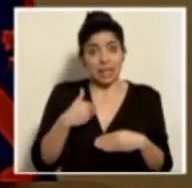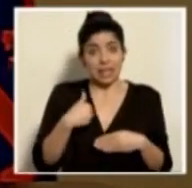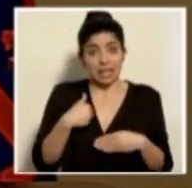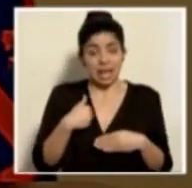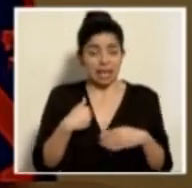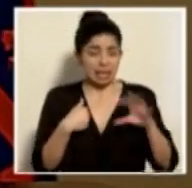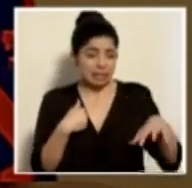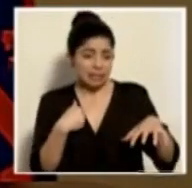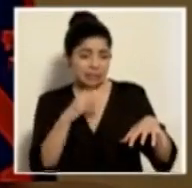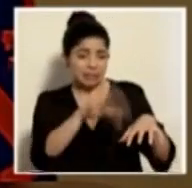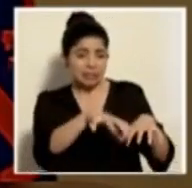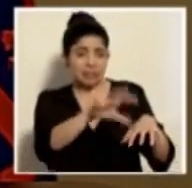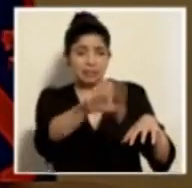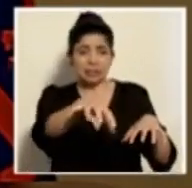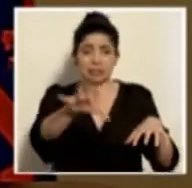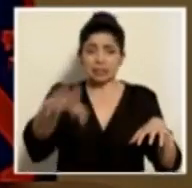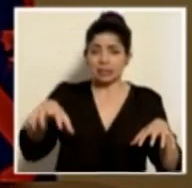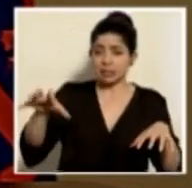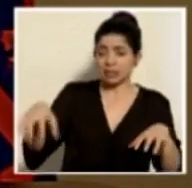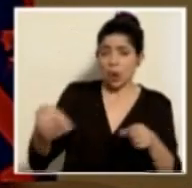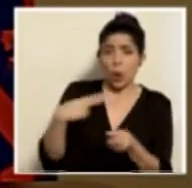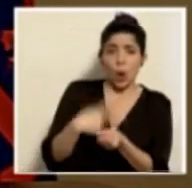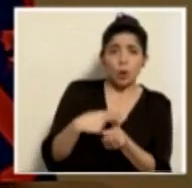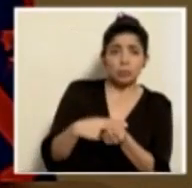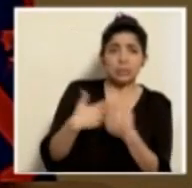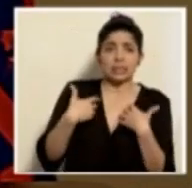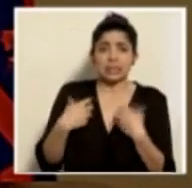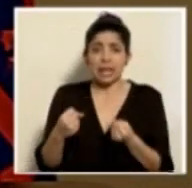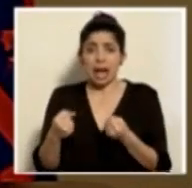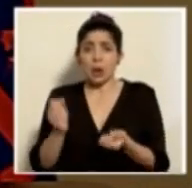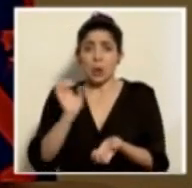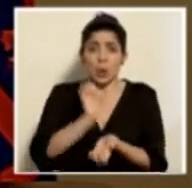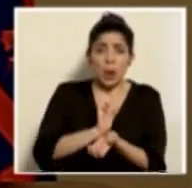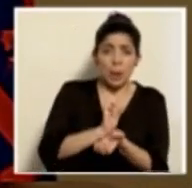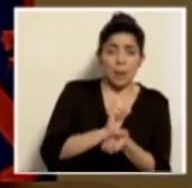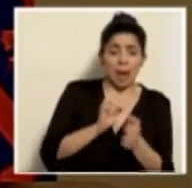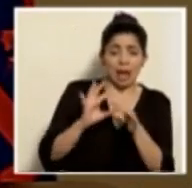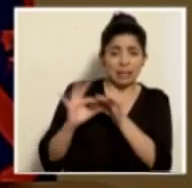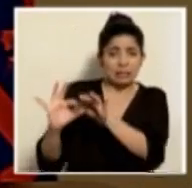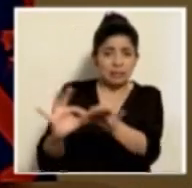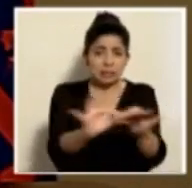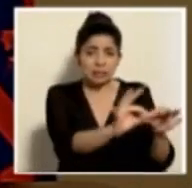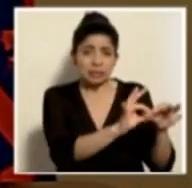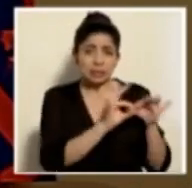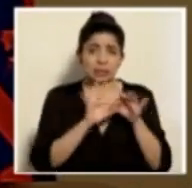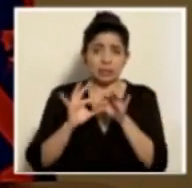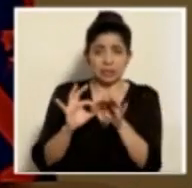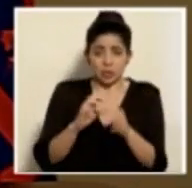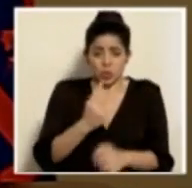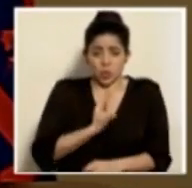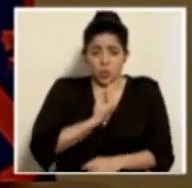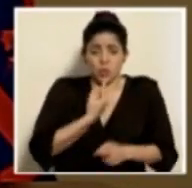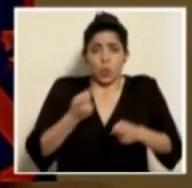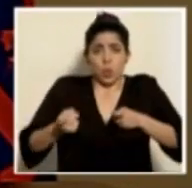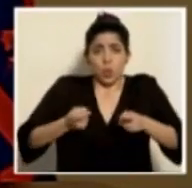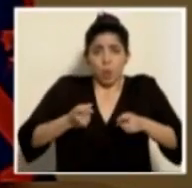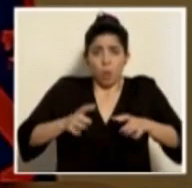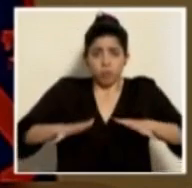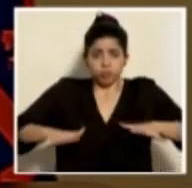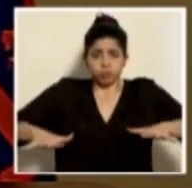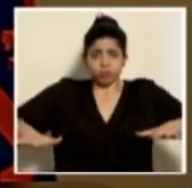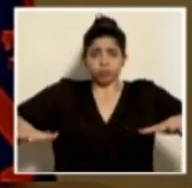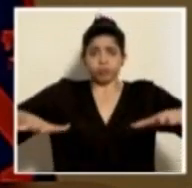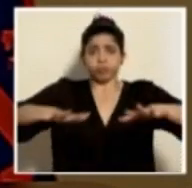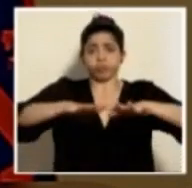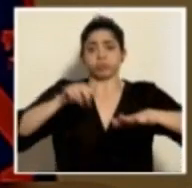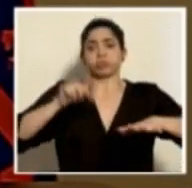todos estos hospitales, todas estas áreas de salud y todos estos EVAIS en red bajo una única administración, lo